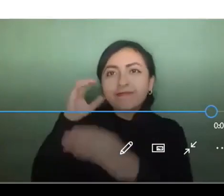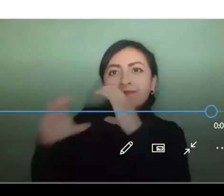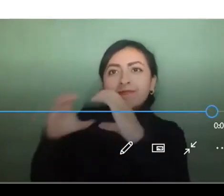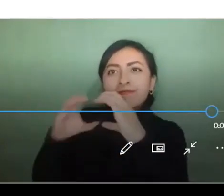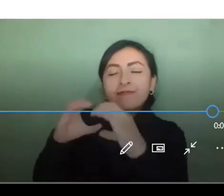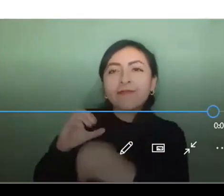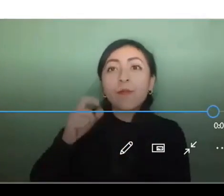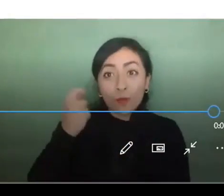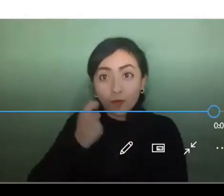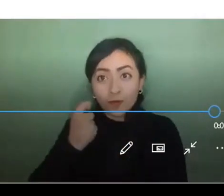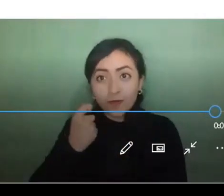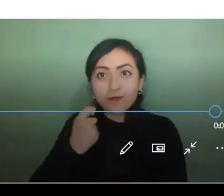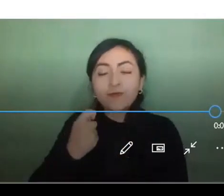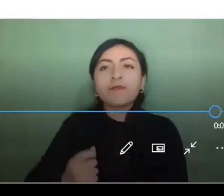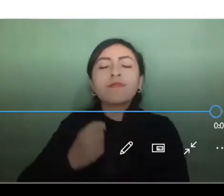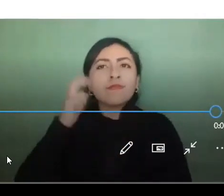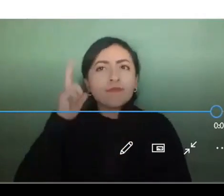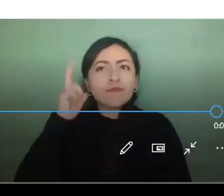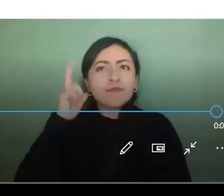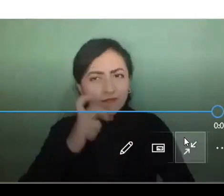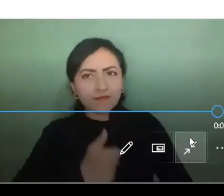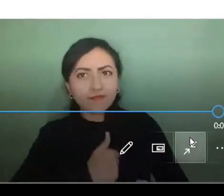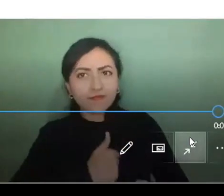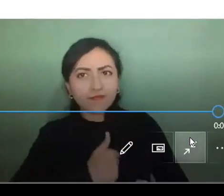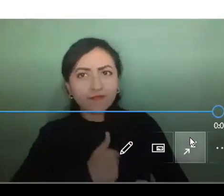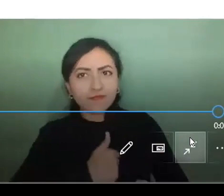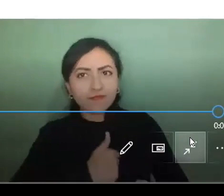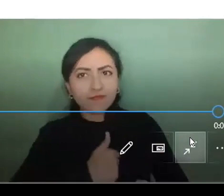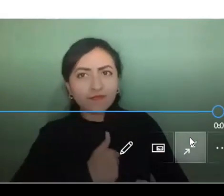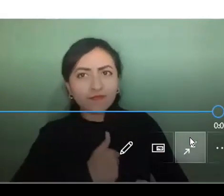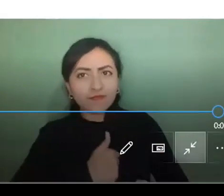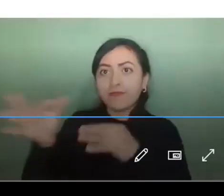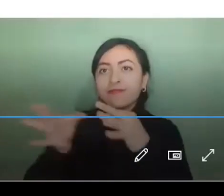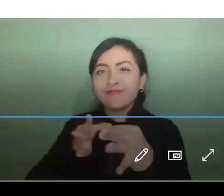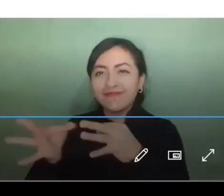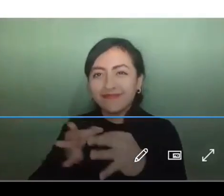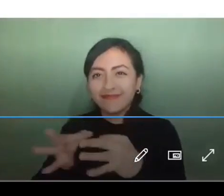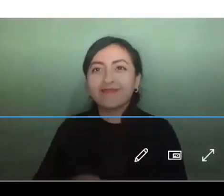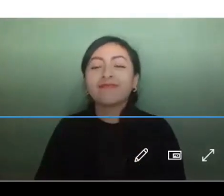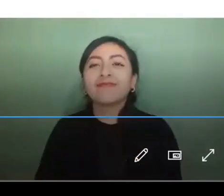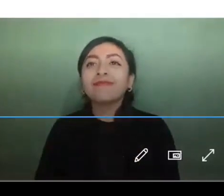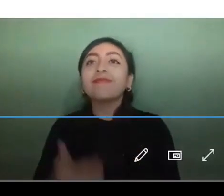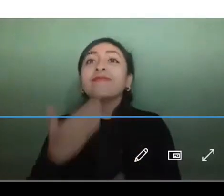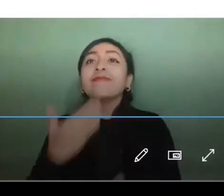La lengua de señas es un puente hacia mi amigo, que escucha el alma si mis manos dibujan su territorio.